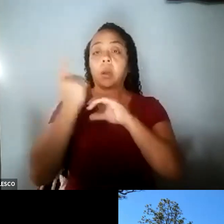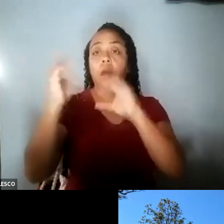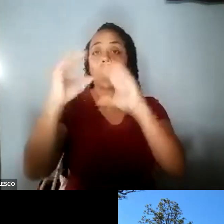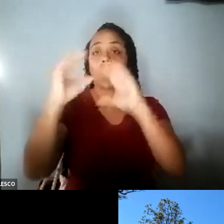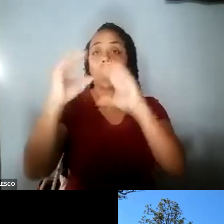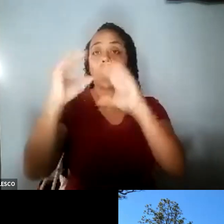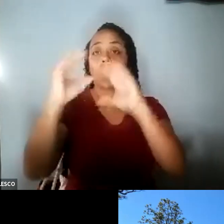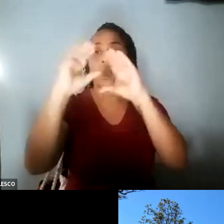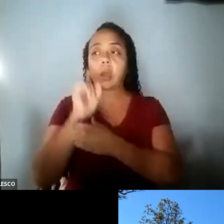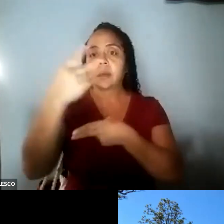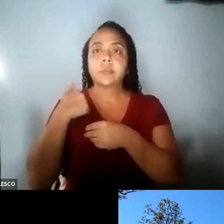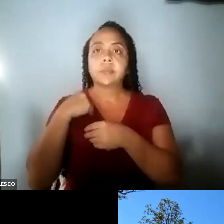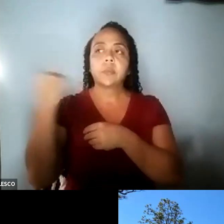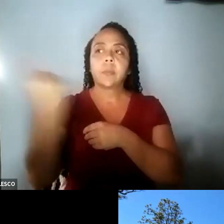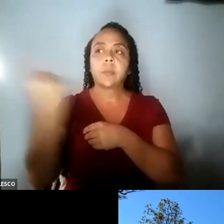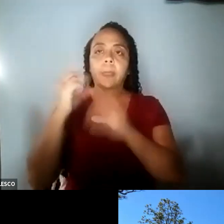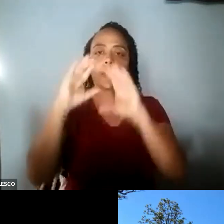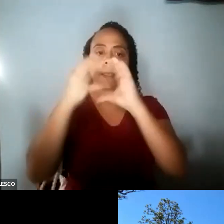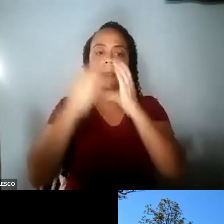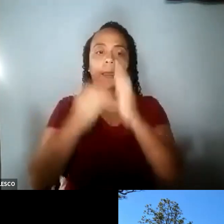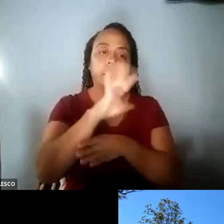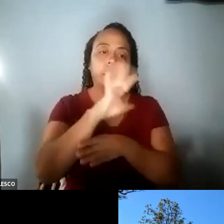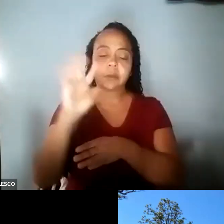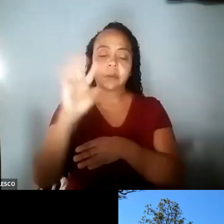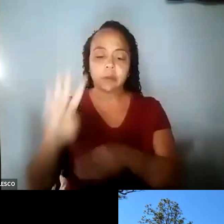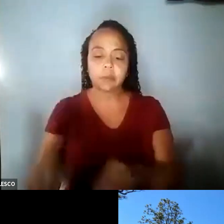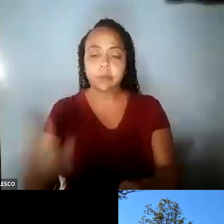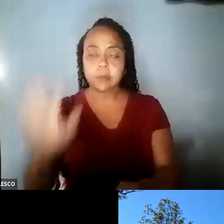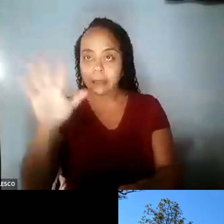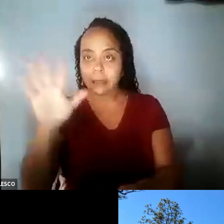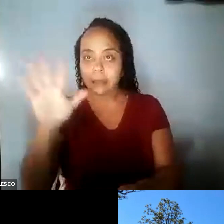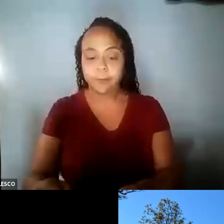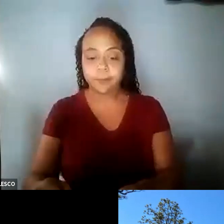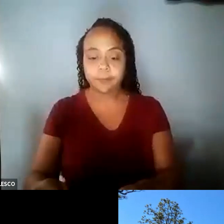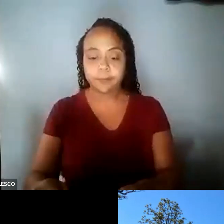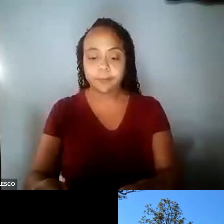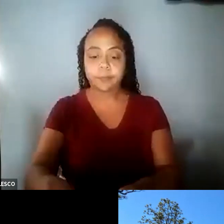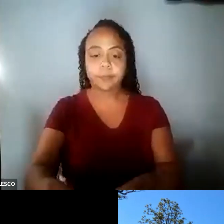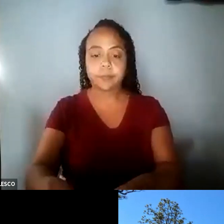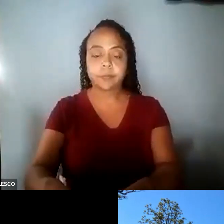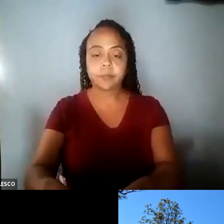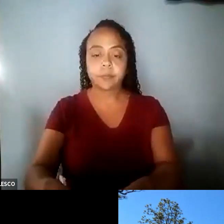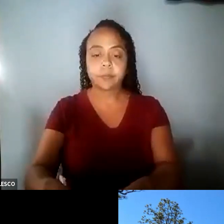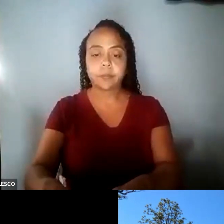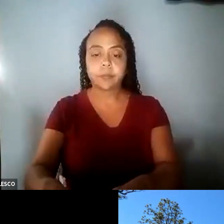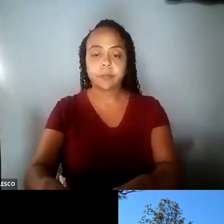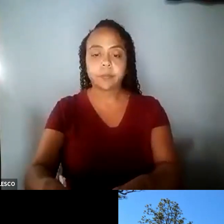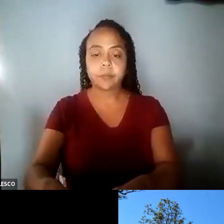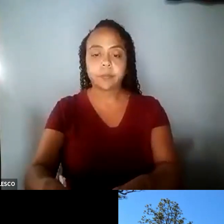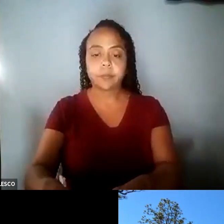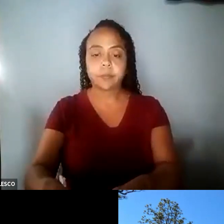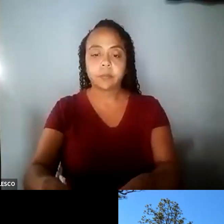spray venimos en 611 y otros vehículos de nuestros socios en el cauce principal